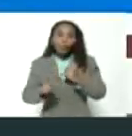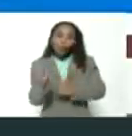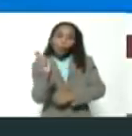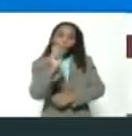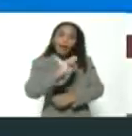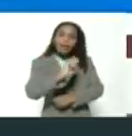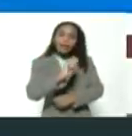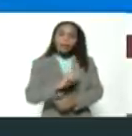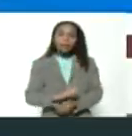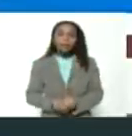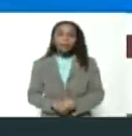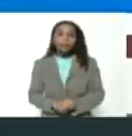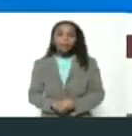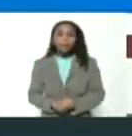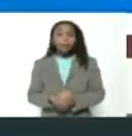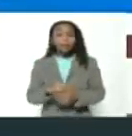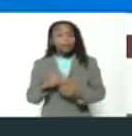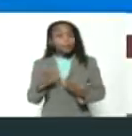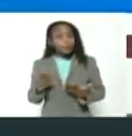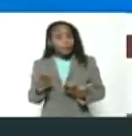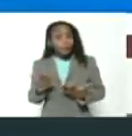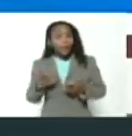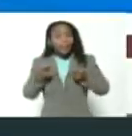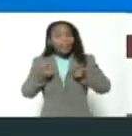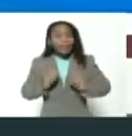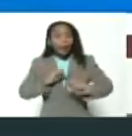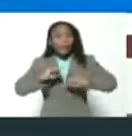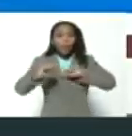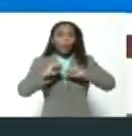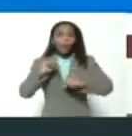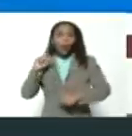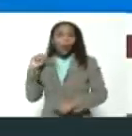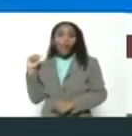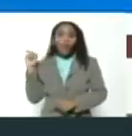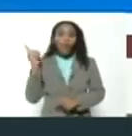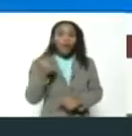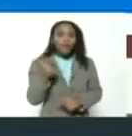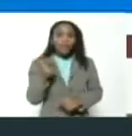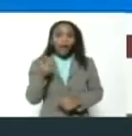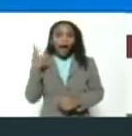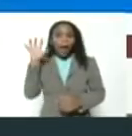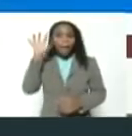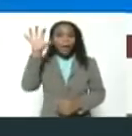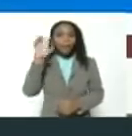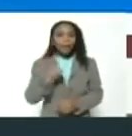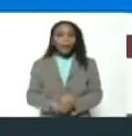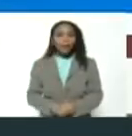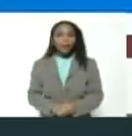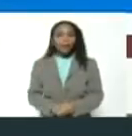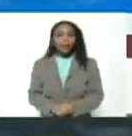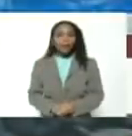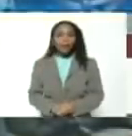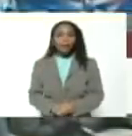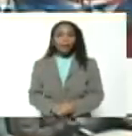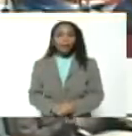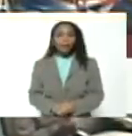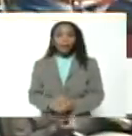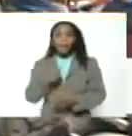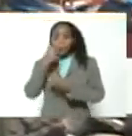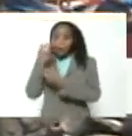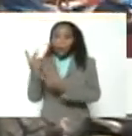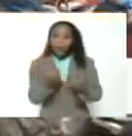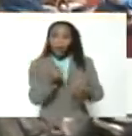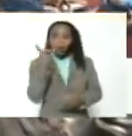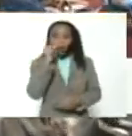meses y se trata del movimiento Vuelta a la Patria. Bienvenidos y bienvenidas todos los venezolanos